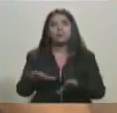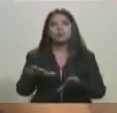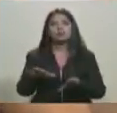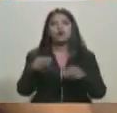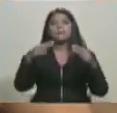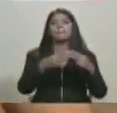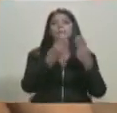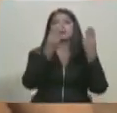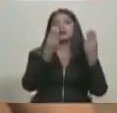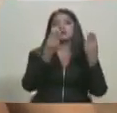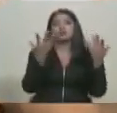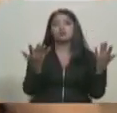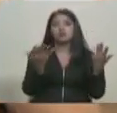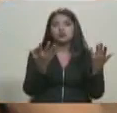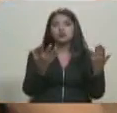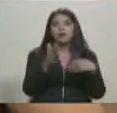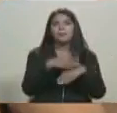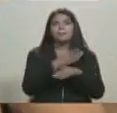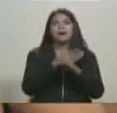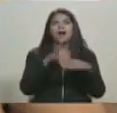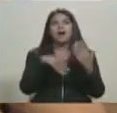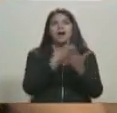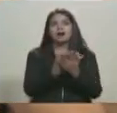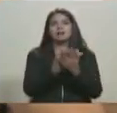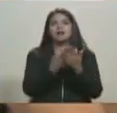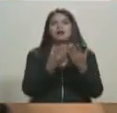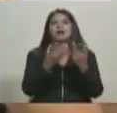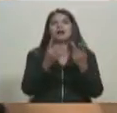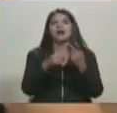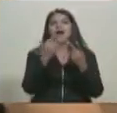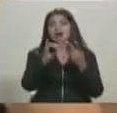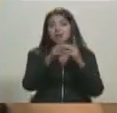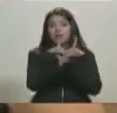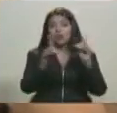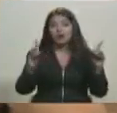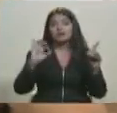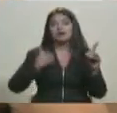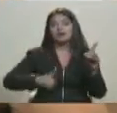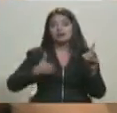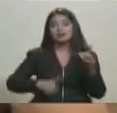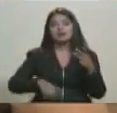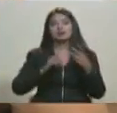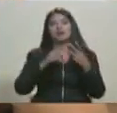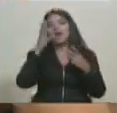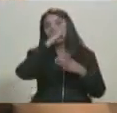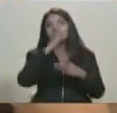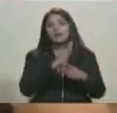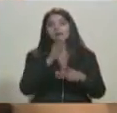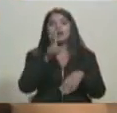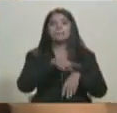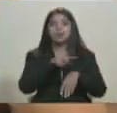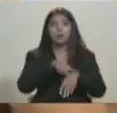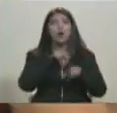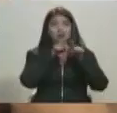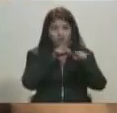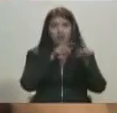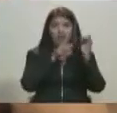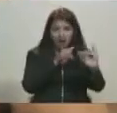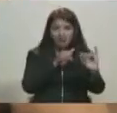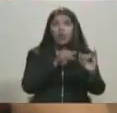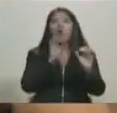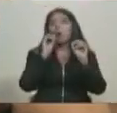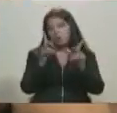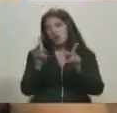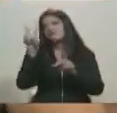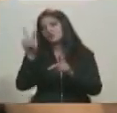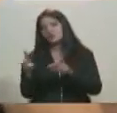Mercosur hasta tanto regrese la democracia en Argentina, en Brasil y en Paraguay. Cuando allá regrese la democracia, Venezuela